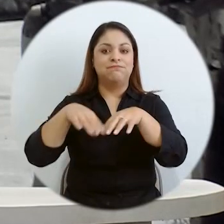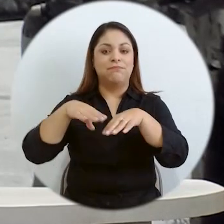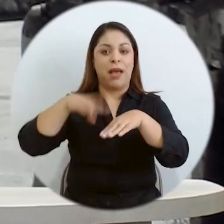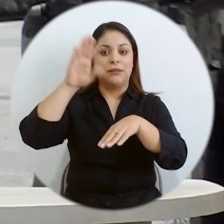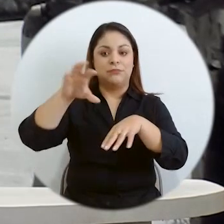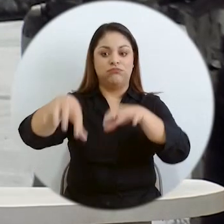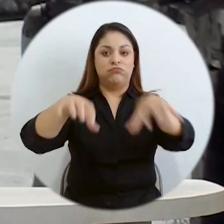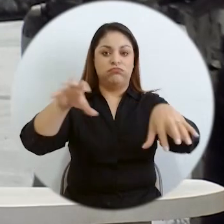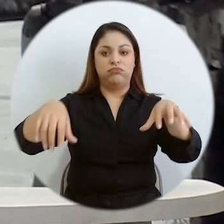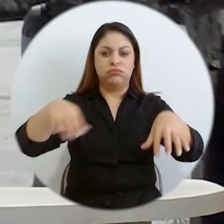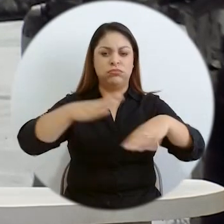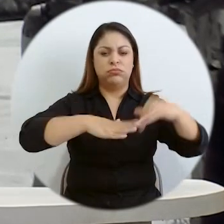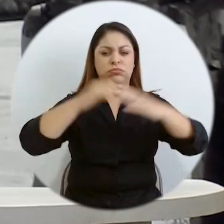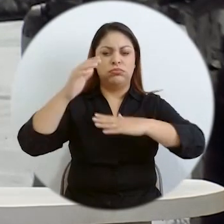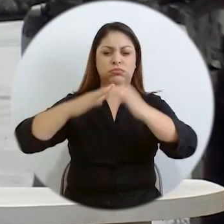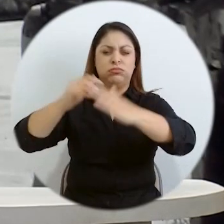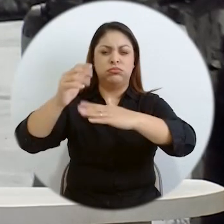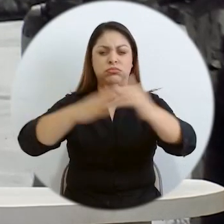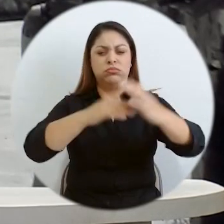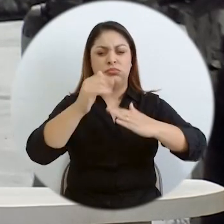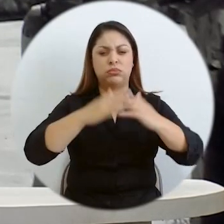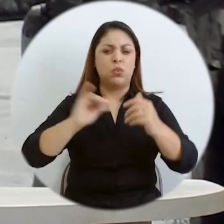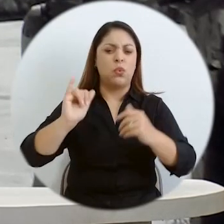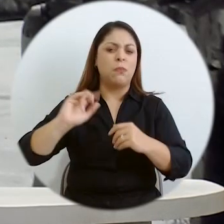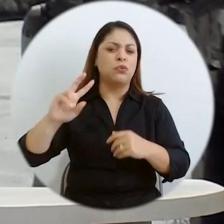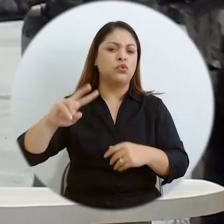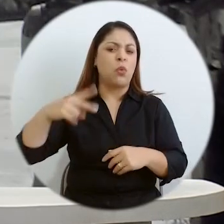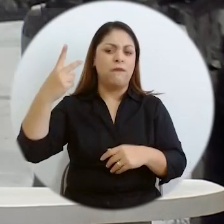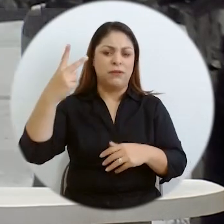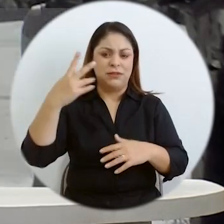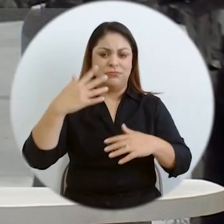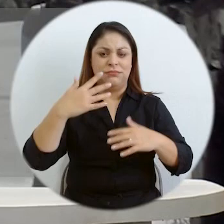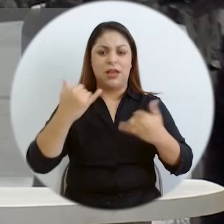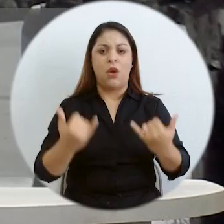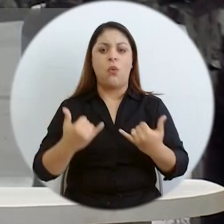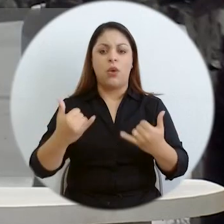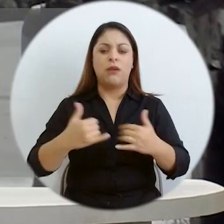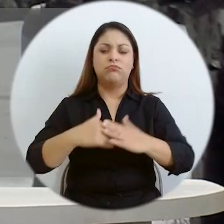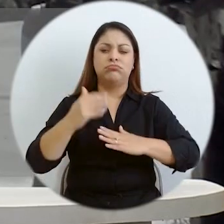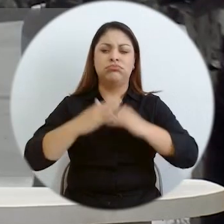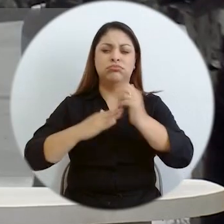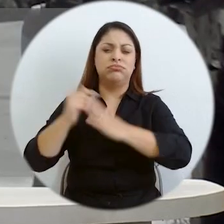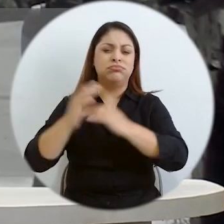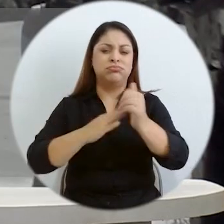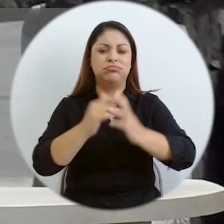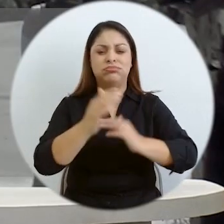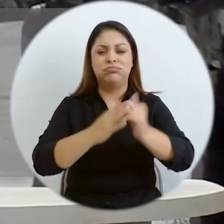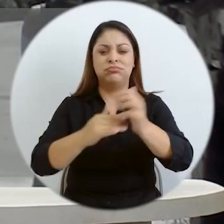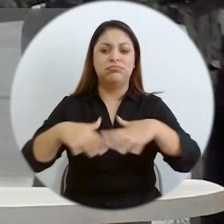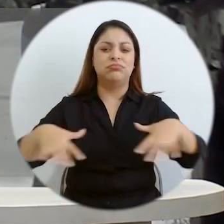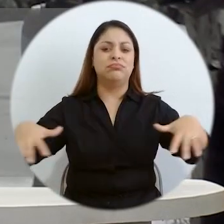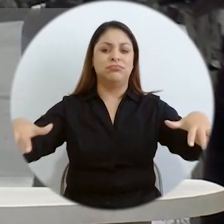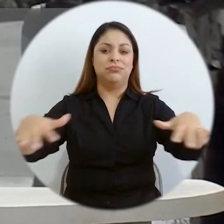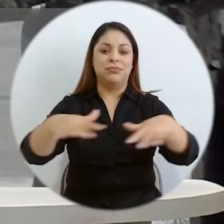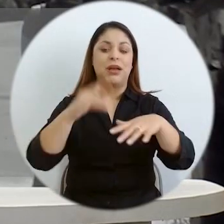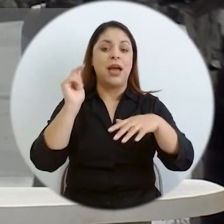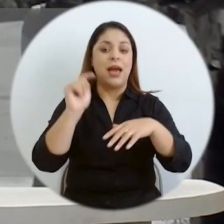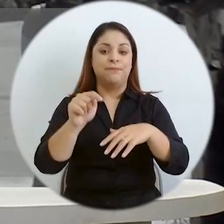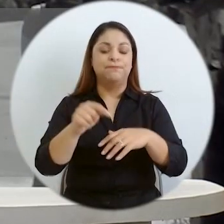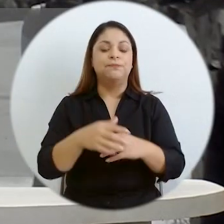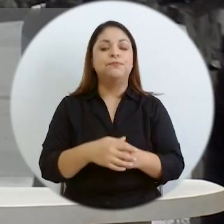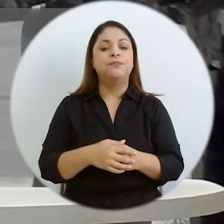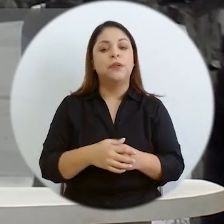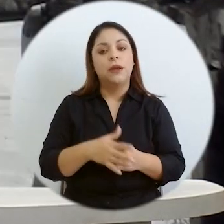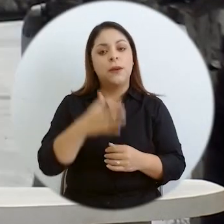casi el doble de los metros cuadrados construidos en estas zonas en los últimos años. ¿Por qué en este